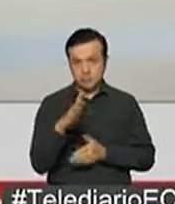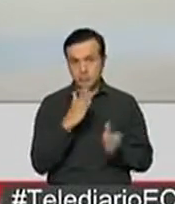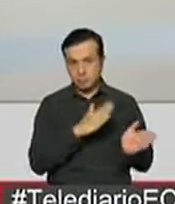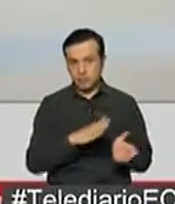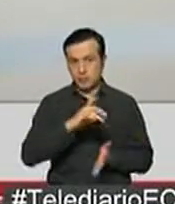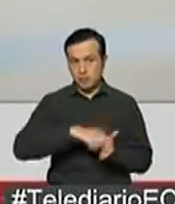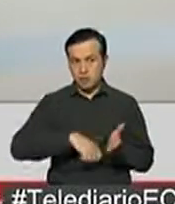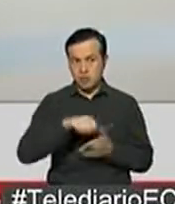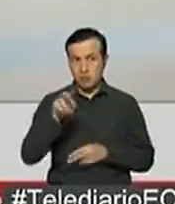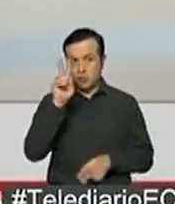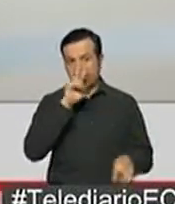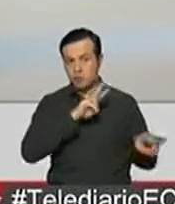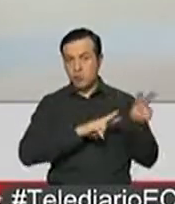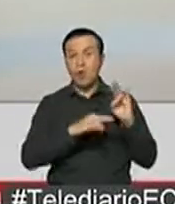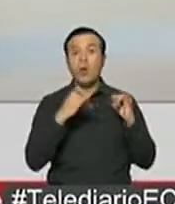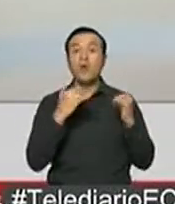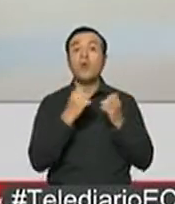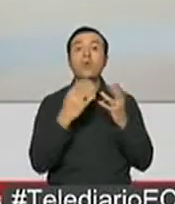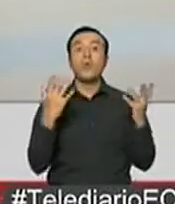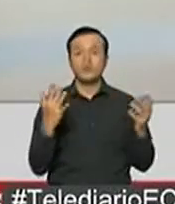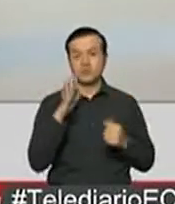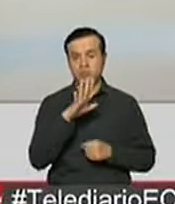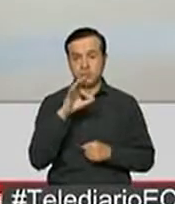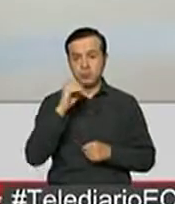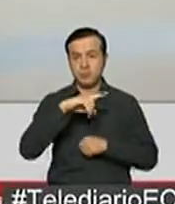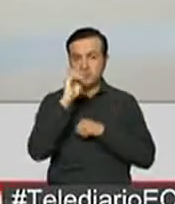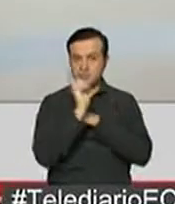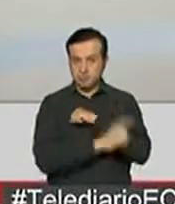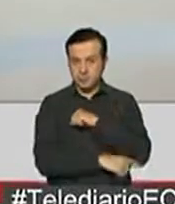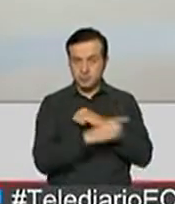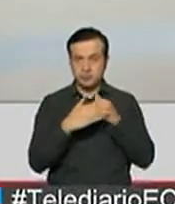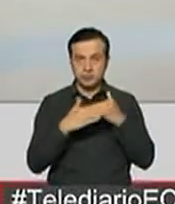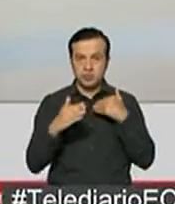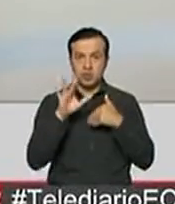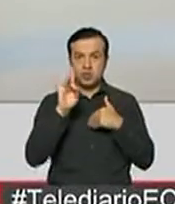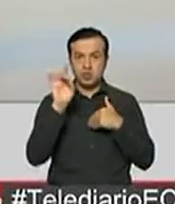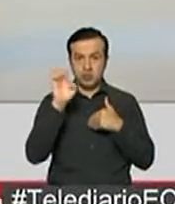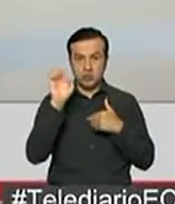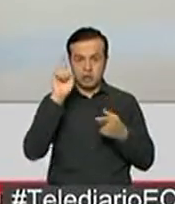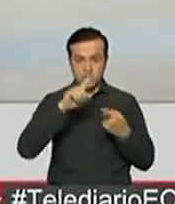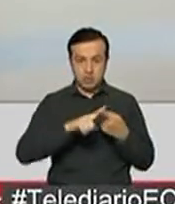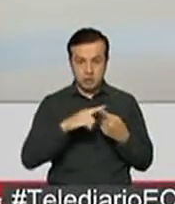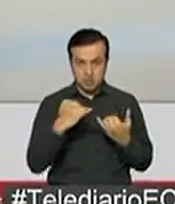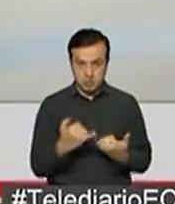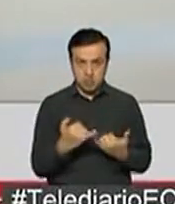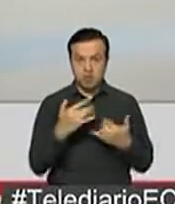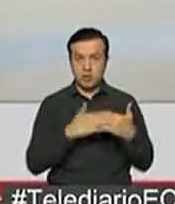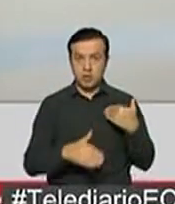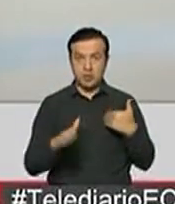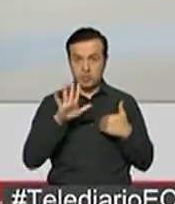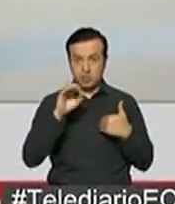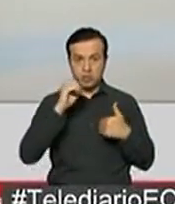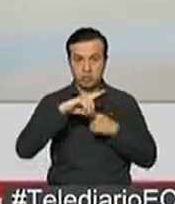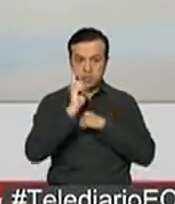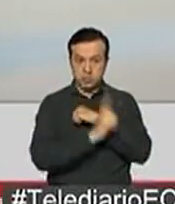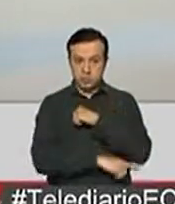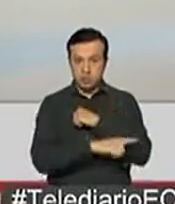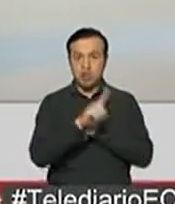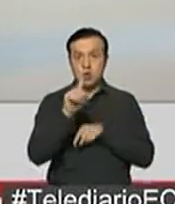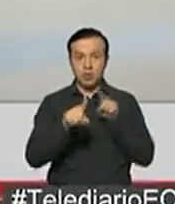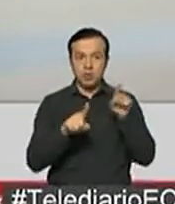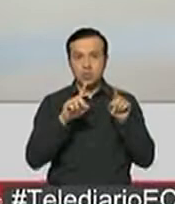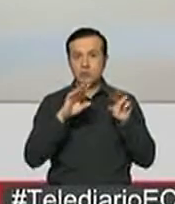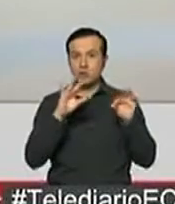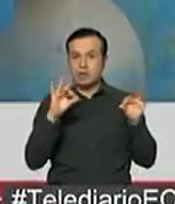auditados tenemos actualmente ya 50 sanciones en lo que va desde el 8 de enero hasta la presente fecha nuestras sanciones son por calidad